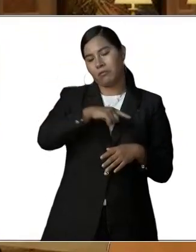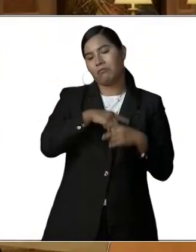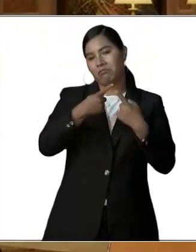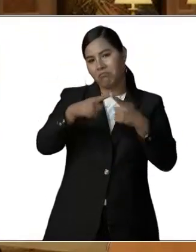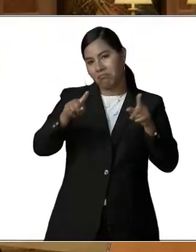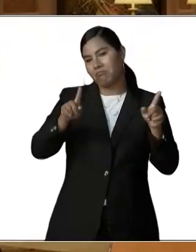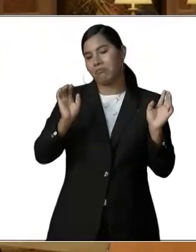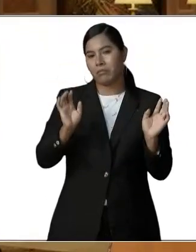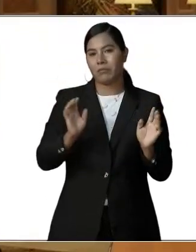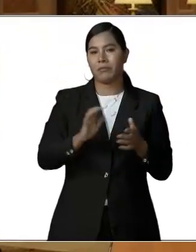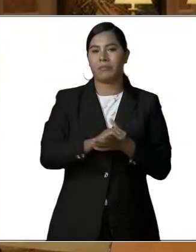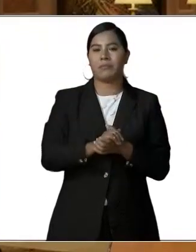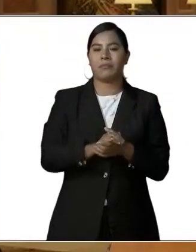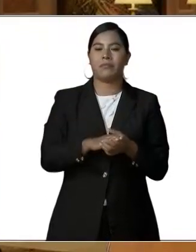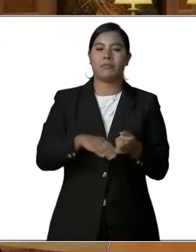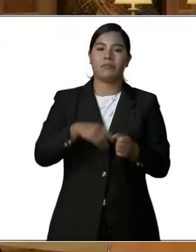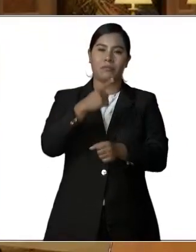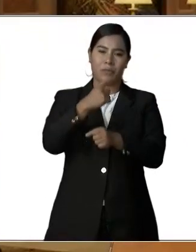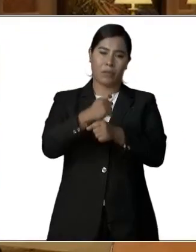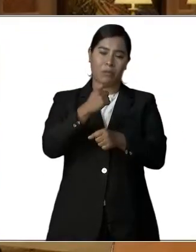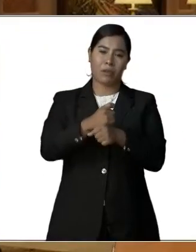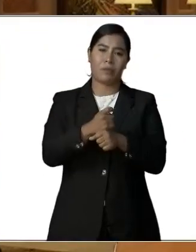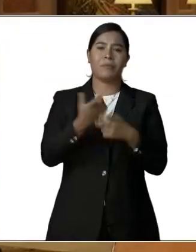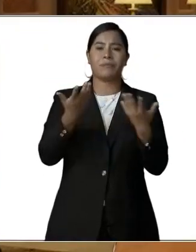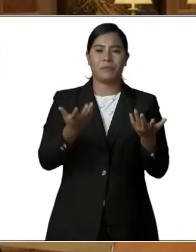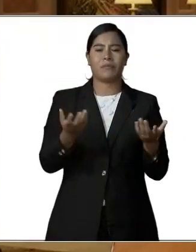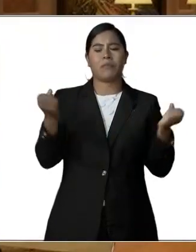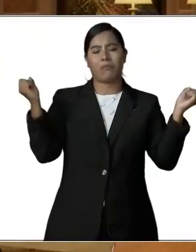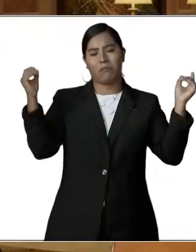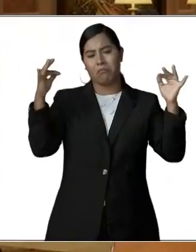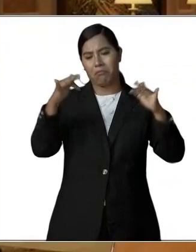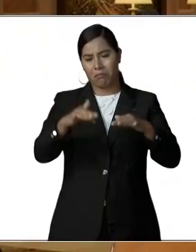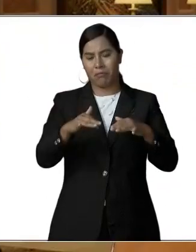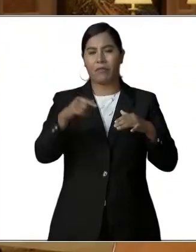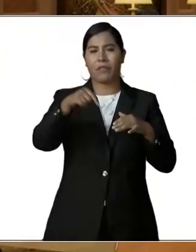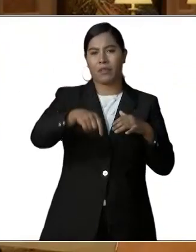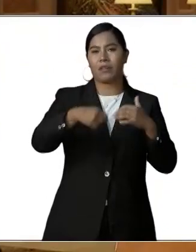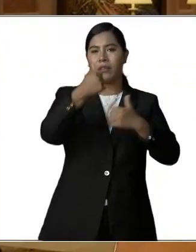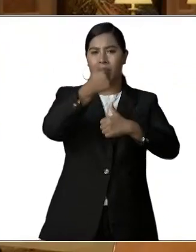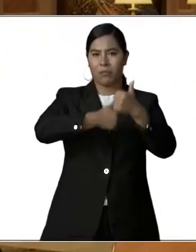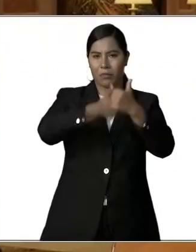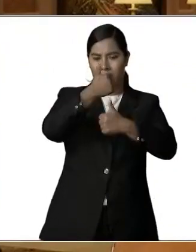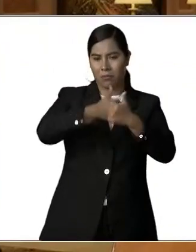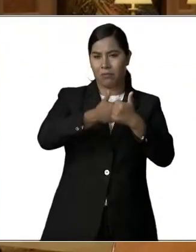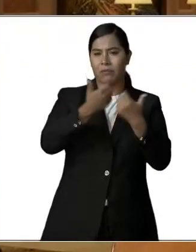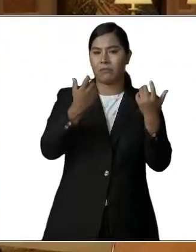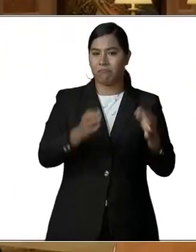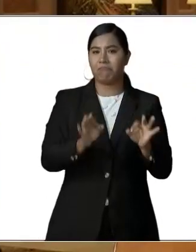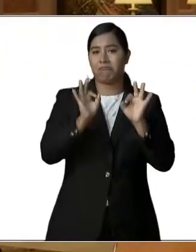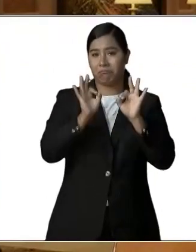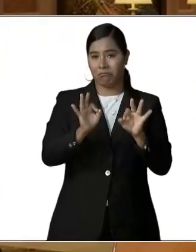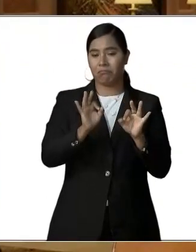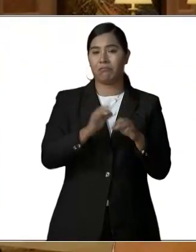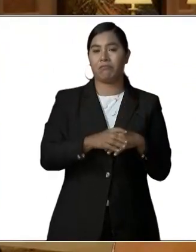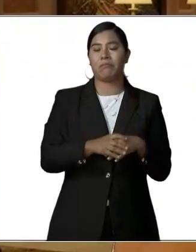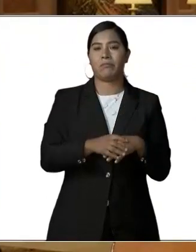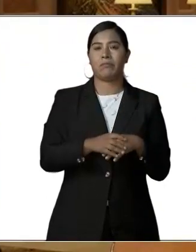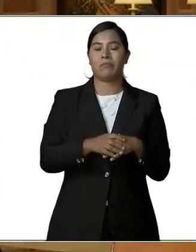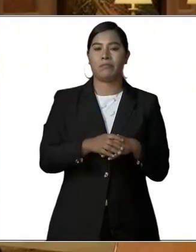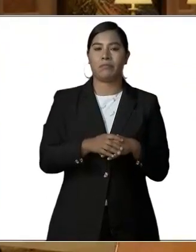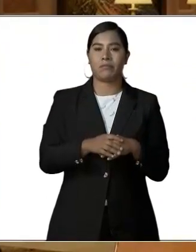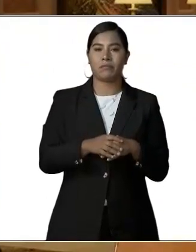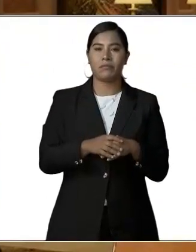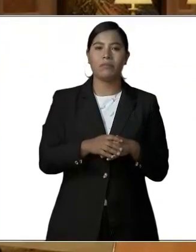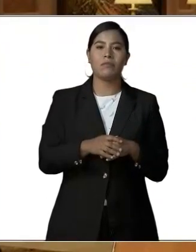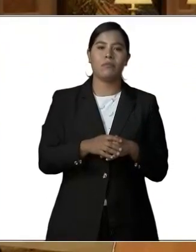también. Primero, que sea de calidad, que haya, que venga gente, que concursantes, pues que compitan en realidad en las